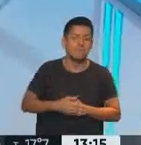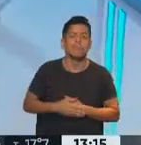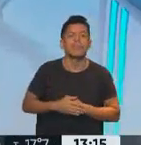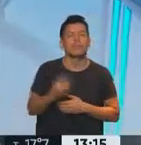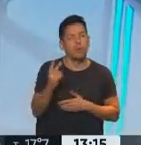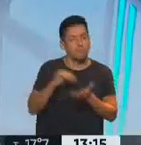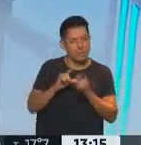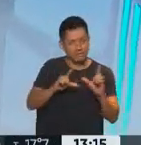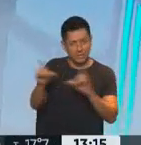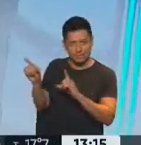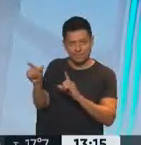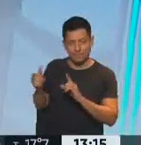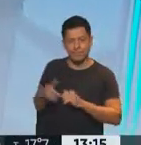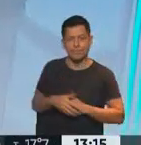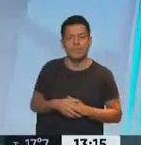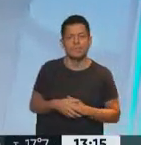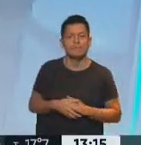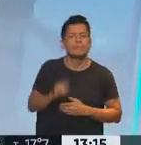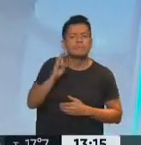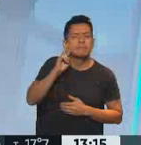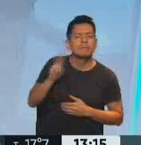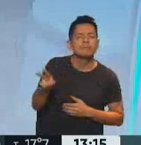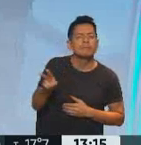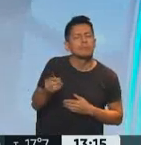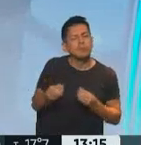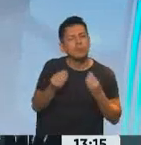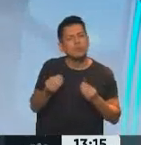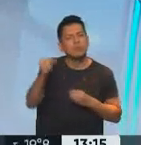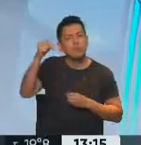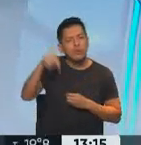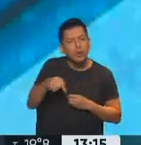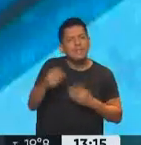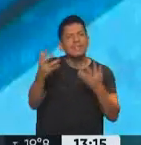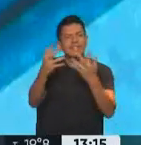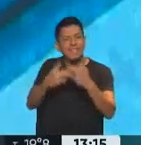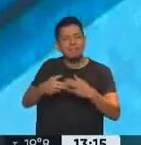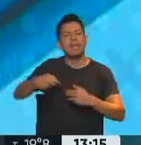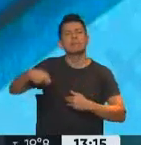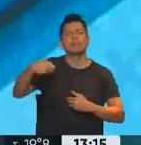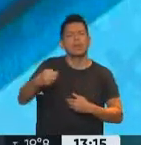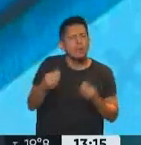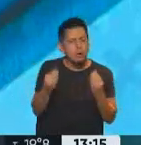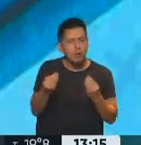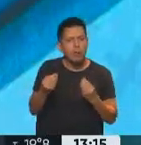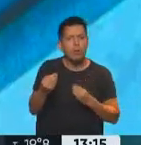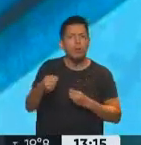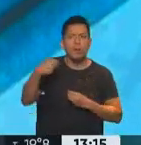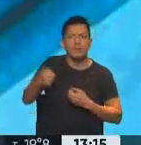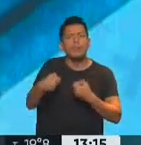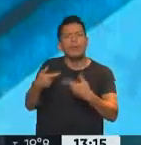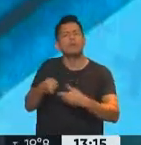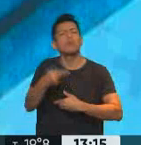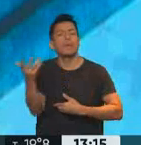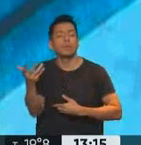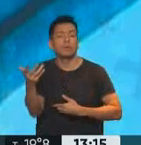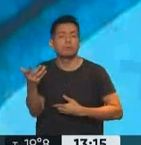cuadros que quería mostrarles fíjense como y el sistema previsional cuántas jubilaciones que se otorgaron fueron